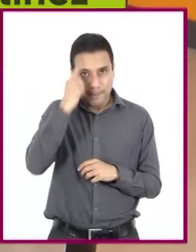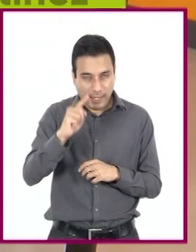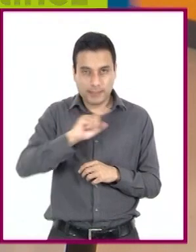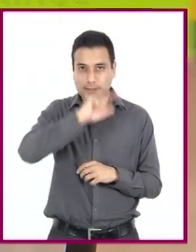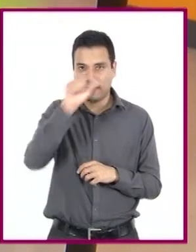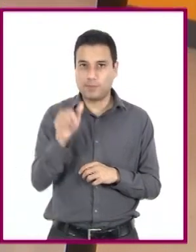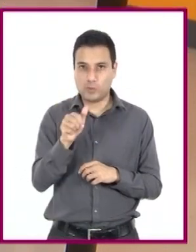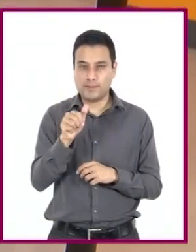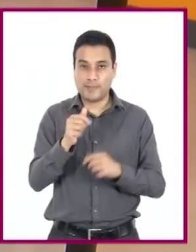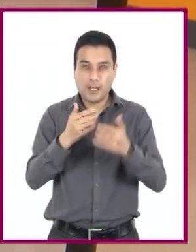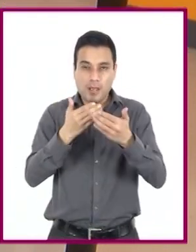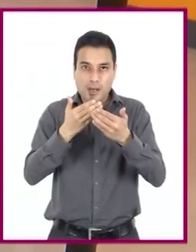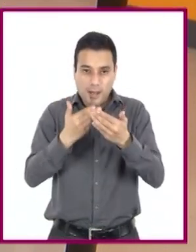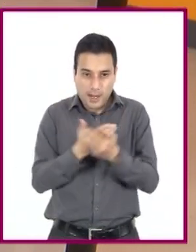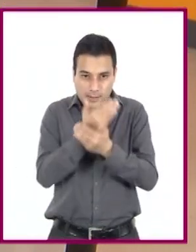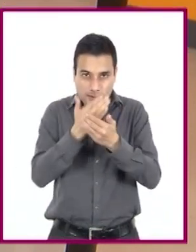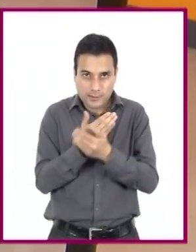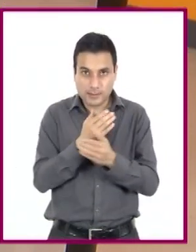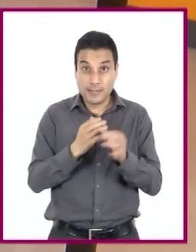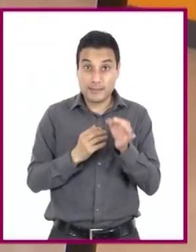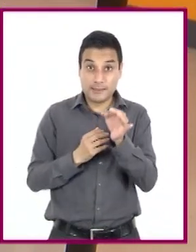las reacciones químicas que se requieren para la reproducción.